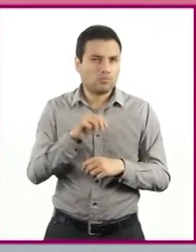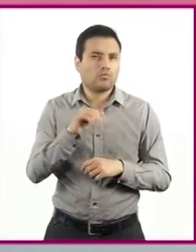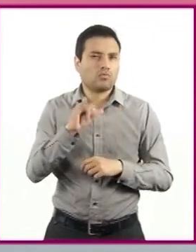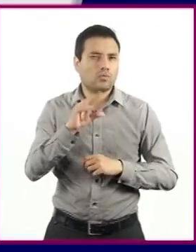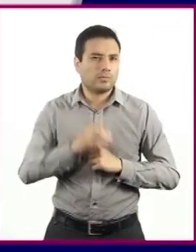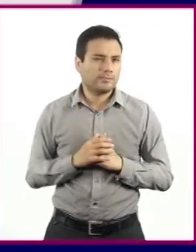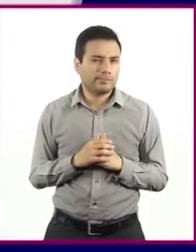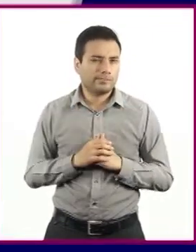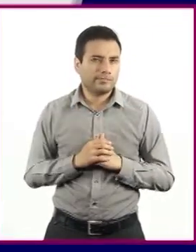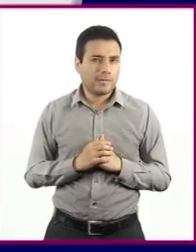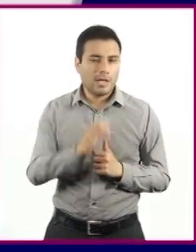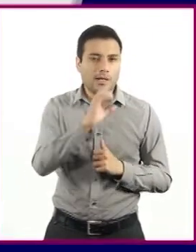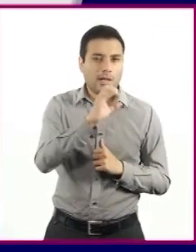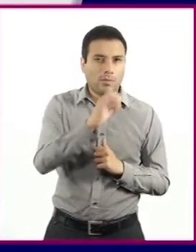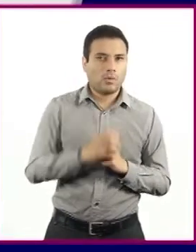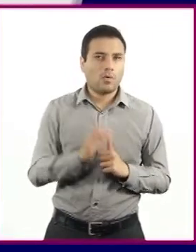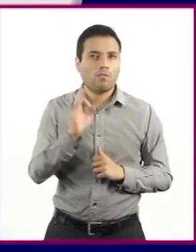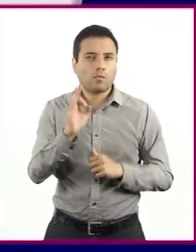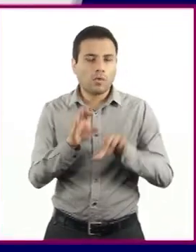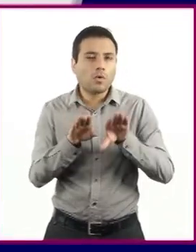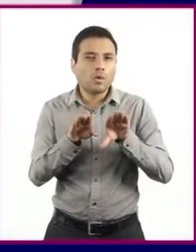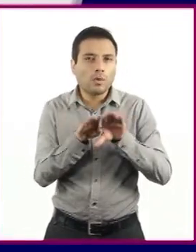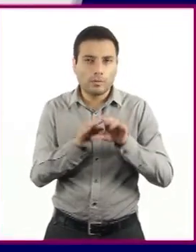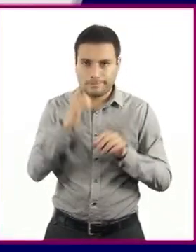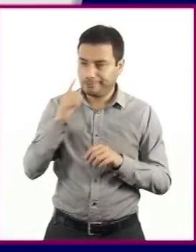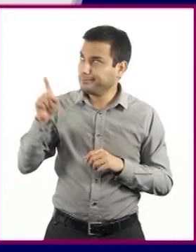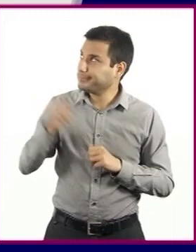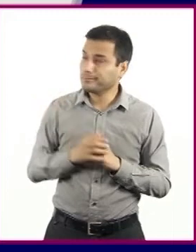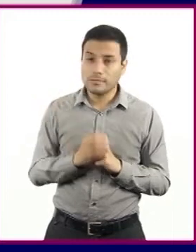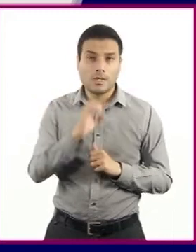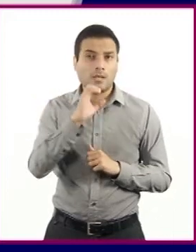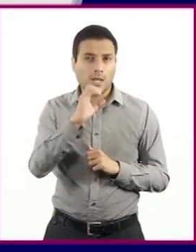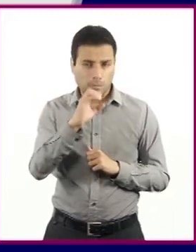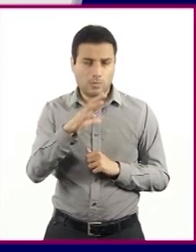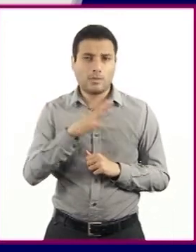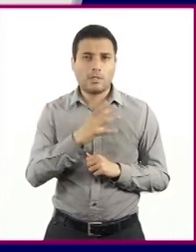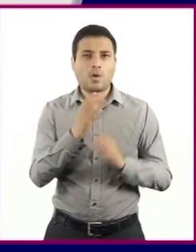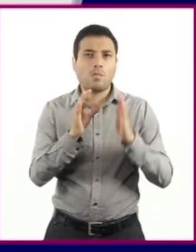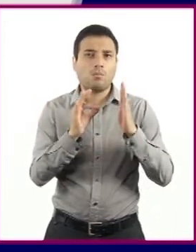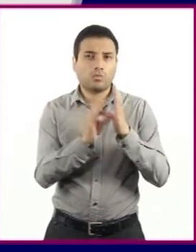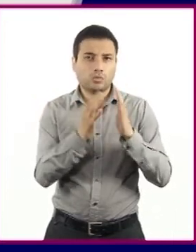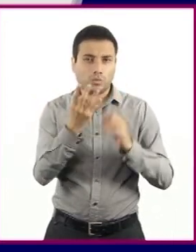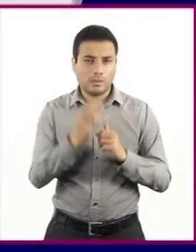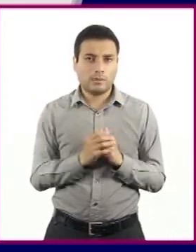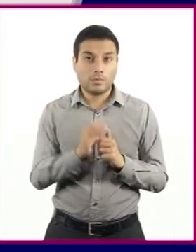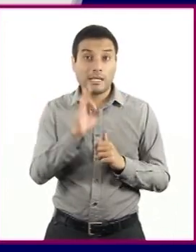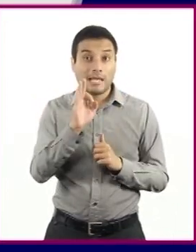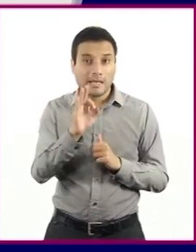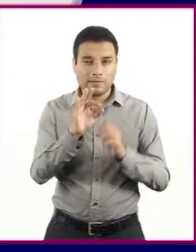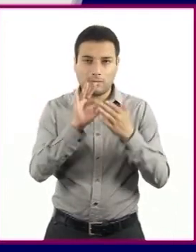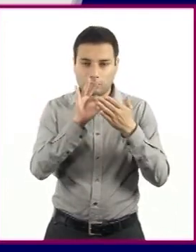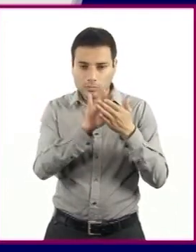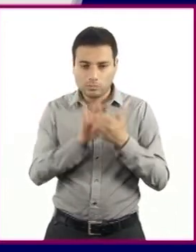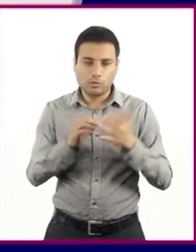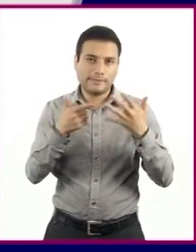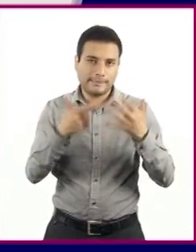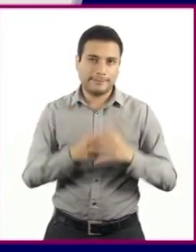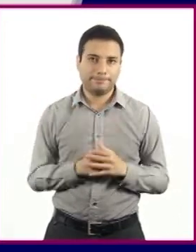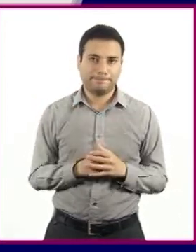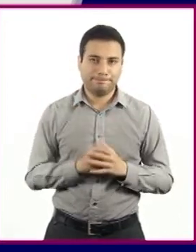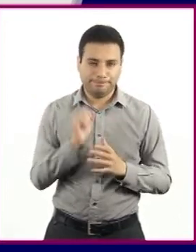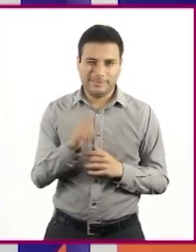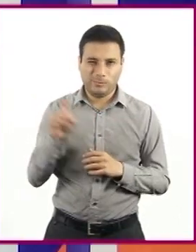y del flúor? Muy bien, el carbono con 4 puntos y el flúor con 7 puntos, como se